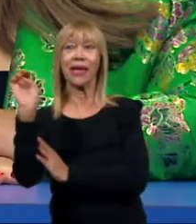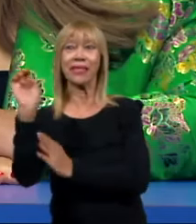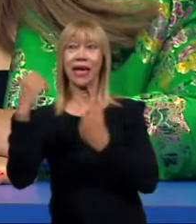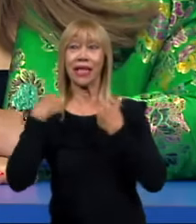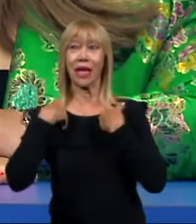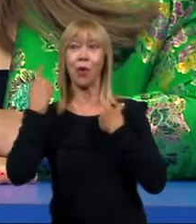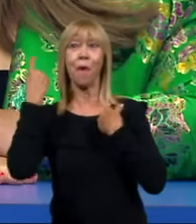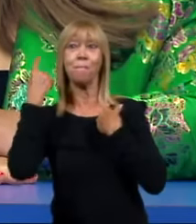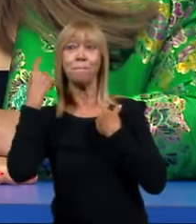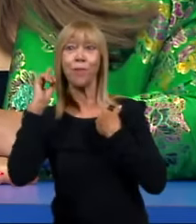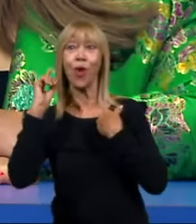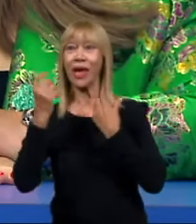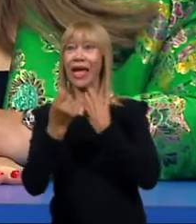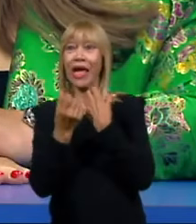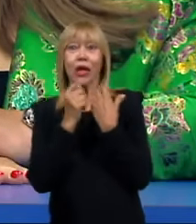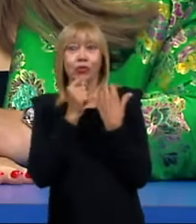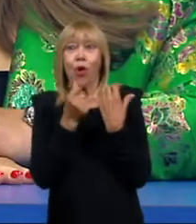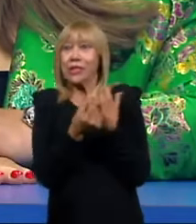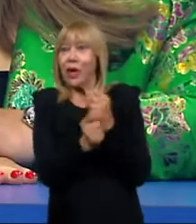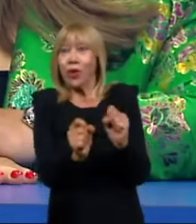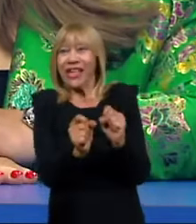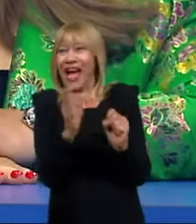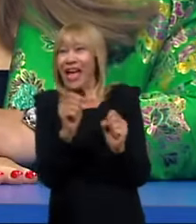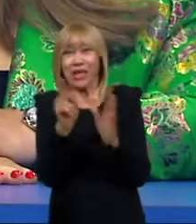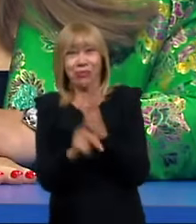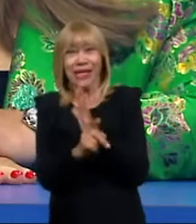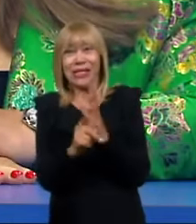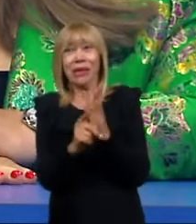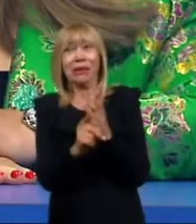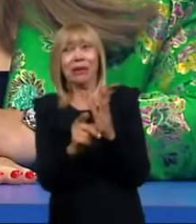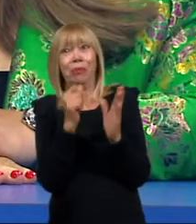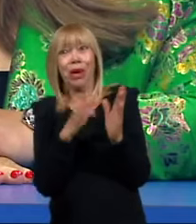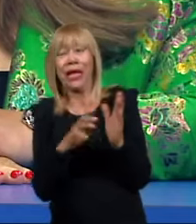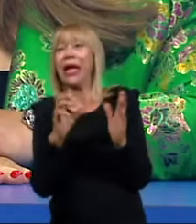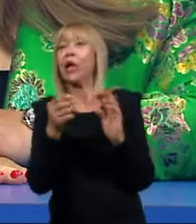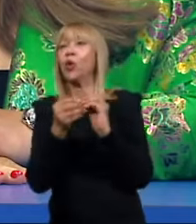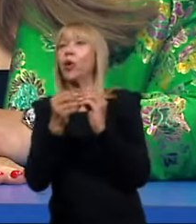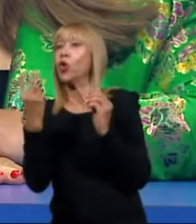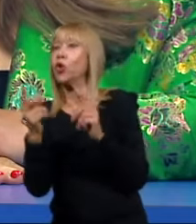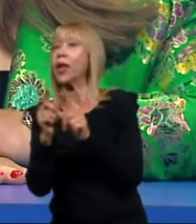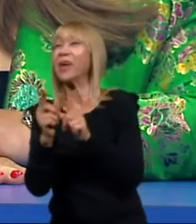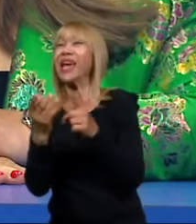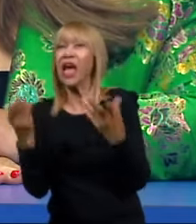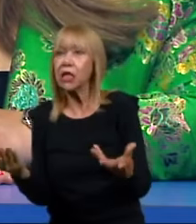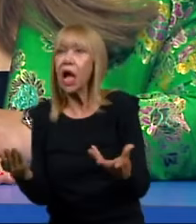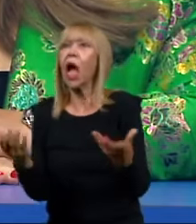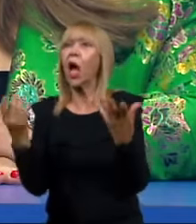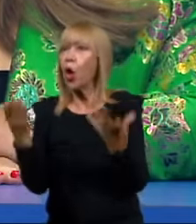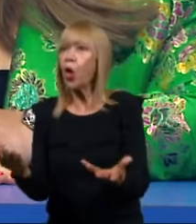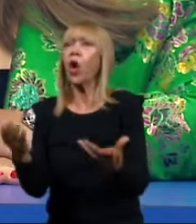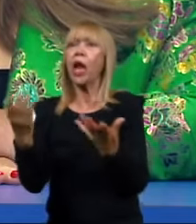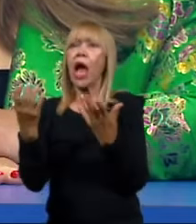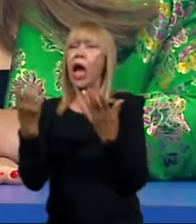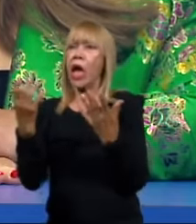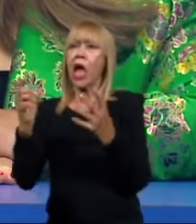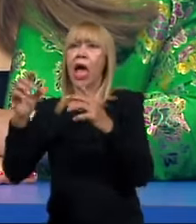por el asunto de inseguridad y feminicidios aquí en Puerto Rico. Y número dos, ¿qué usted haría con la dichosa sombrilla esa de seguridad?